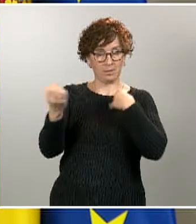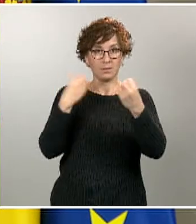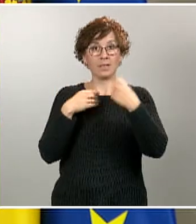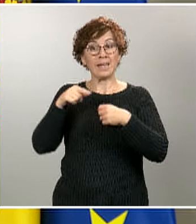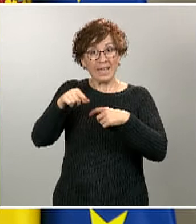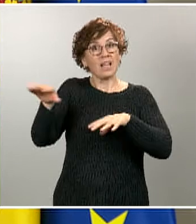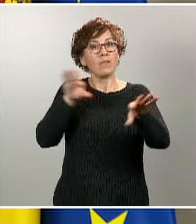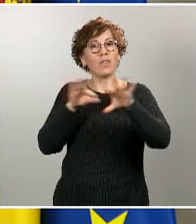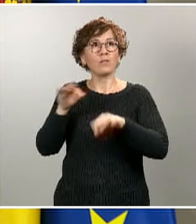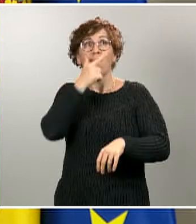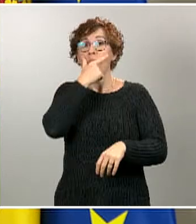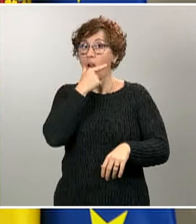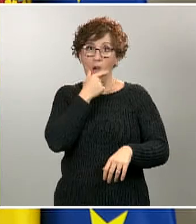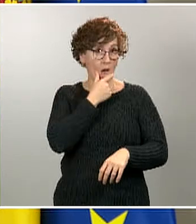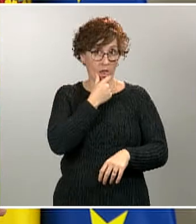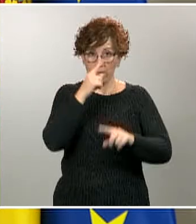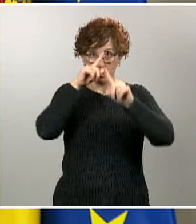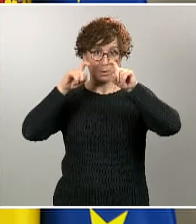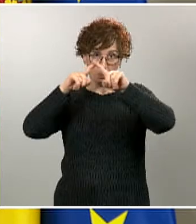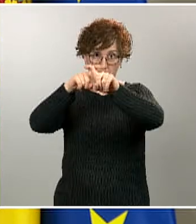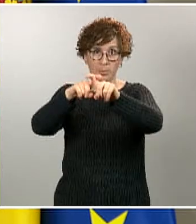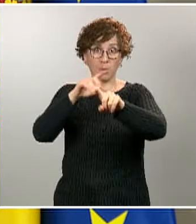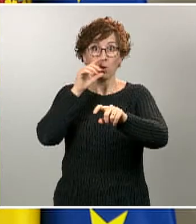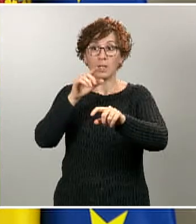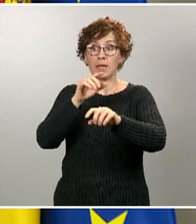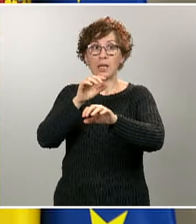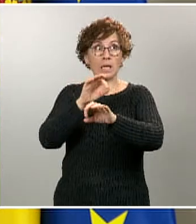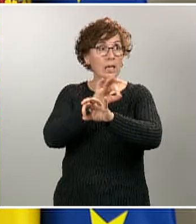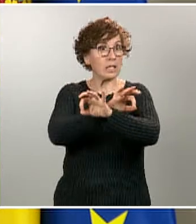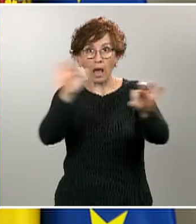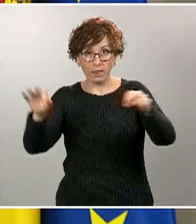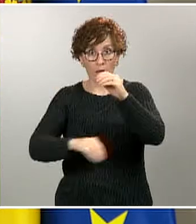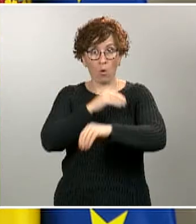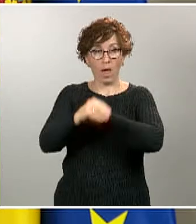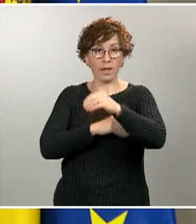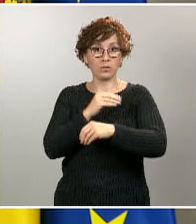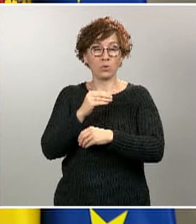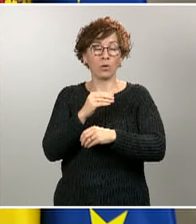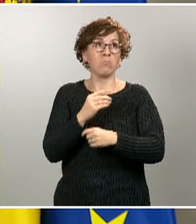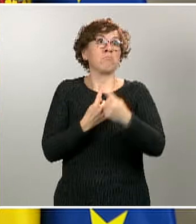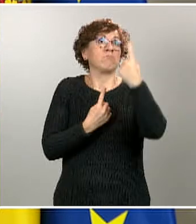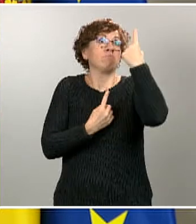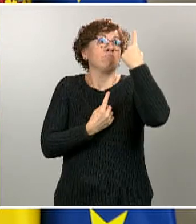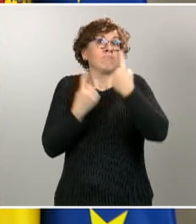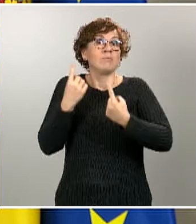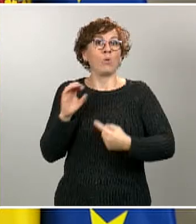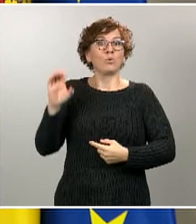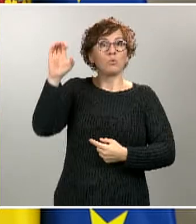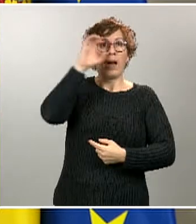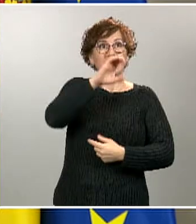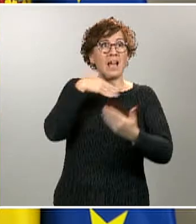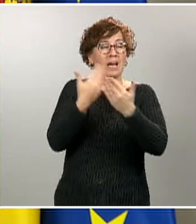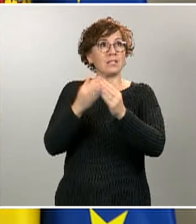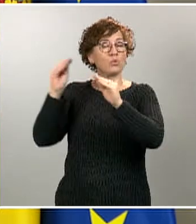porque todavía nadie las ha tomado, excepto países en un contexto político, social muy distinto, pues son decisiones